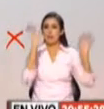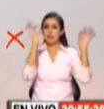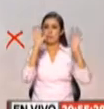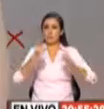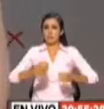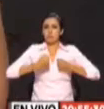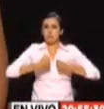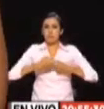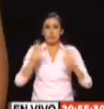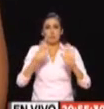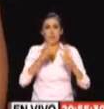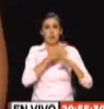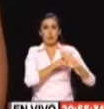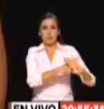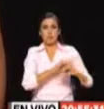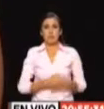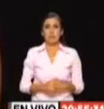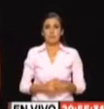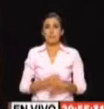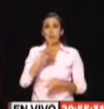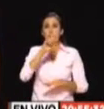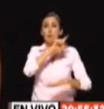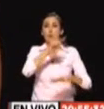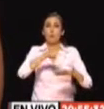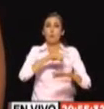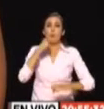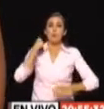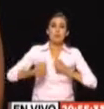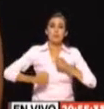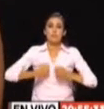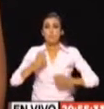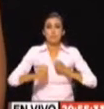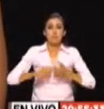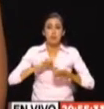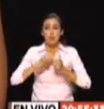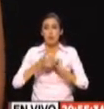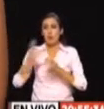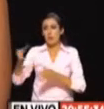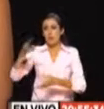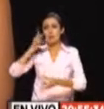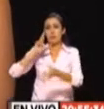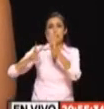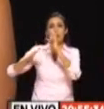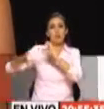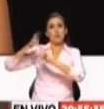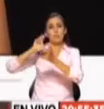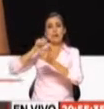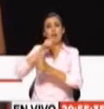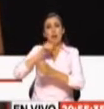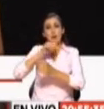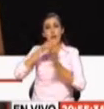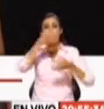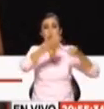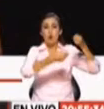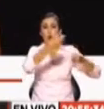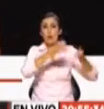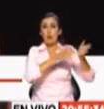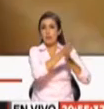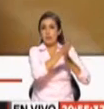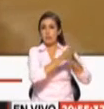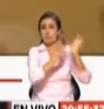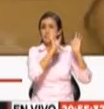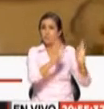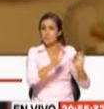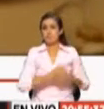altas en azúcar. Pero si solo hicieron una hora de ejercicio o no han hecho ejercicio, tomen agua o hidrátense con la leche con chocolate, es